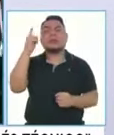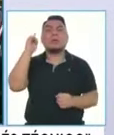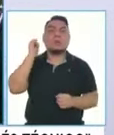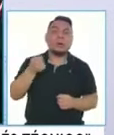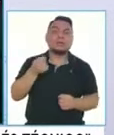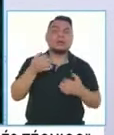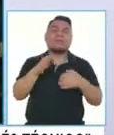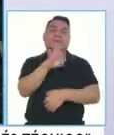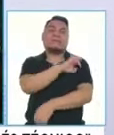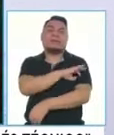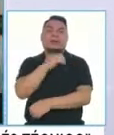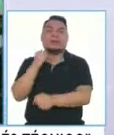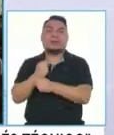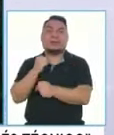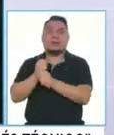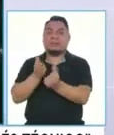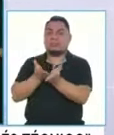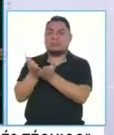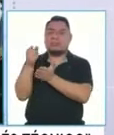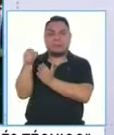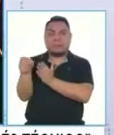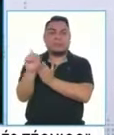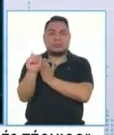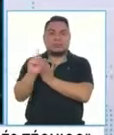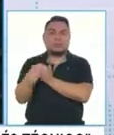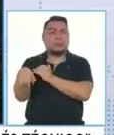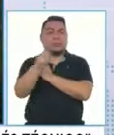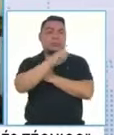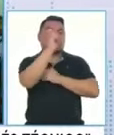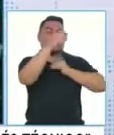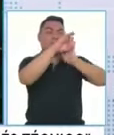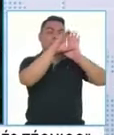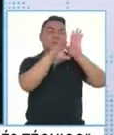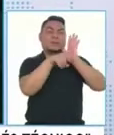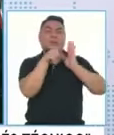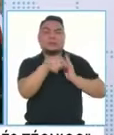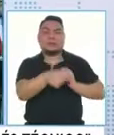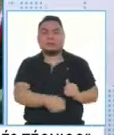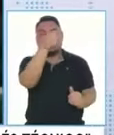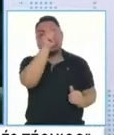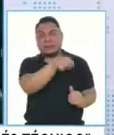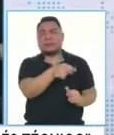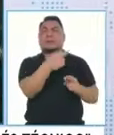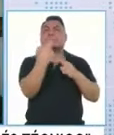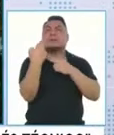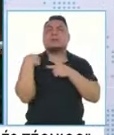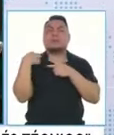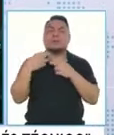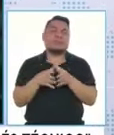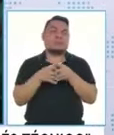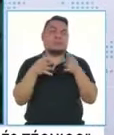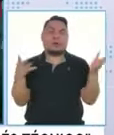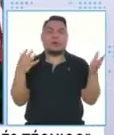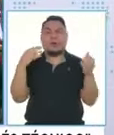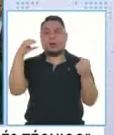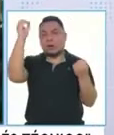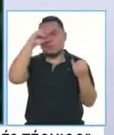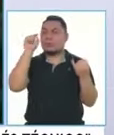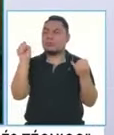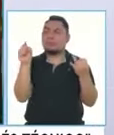un fiscal de carrera. Un magistrado del Tribunal Constitucional representa a grandes corrientes de